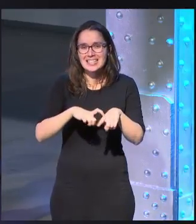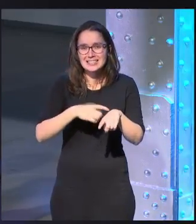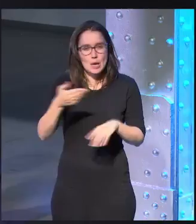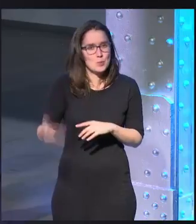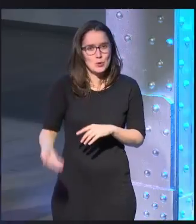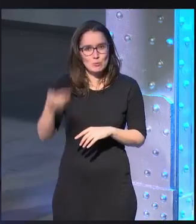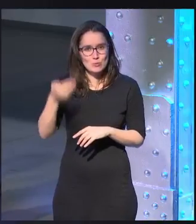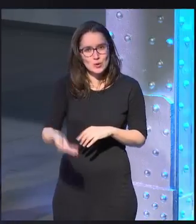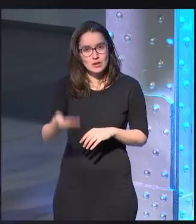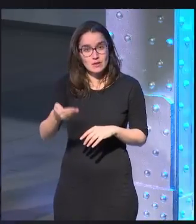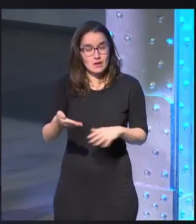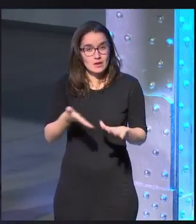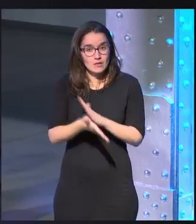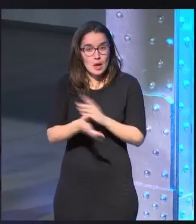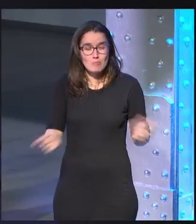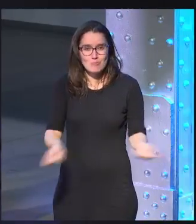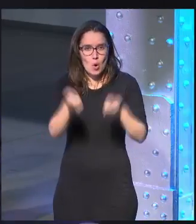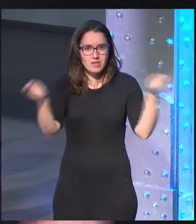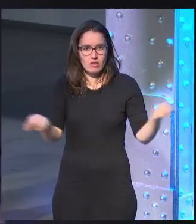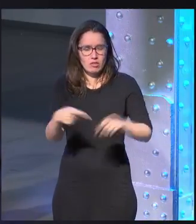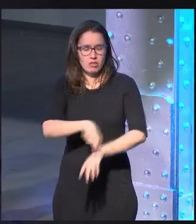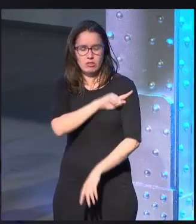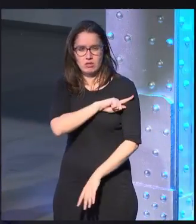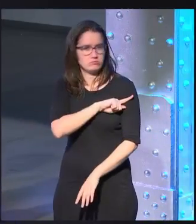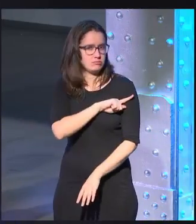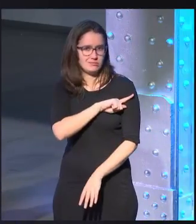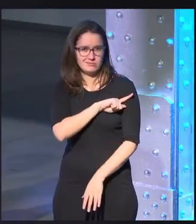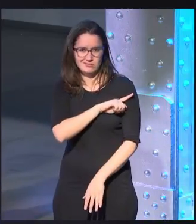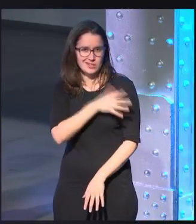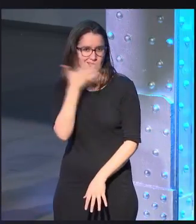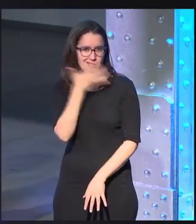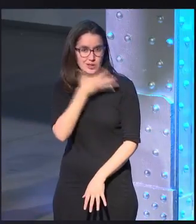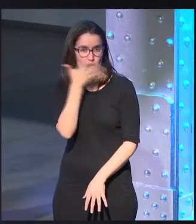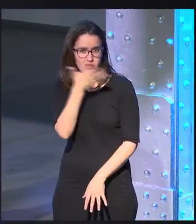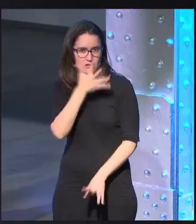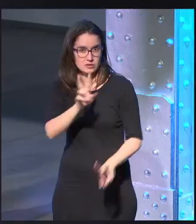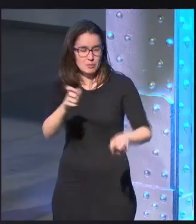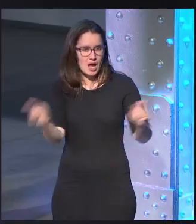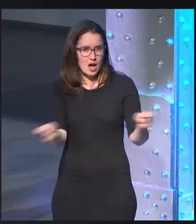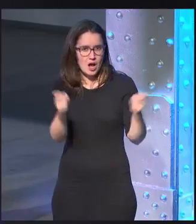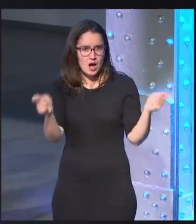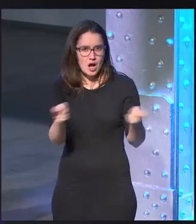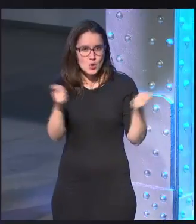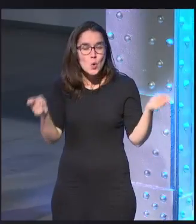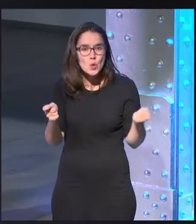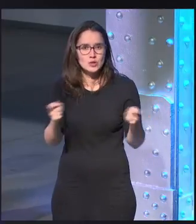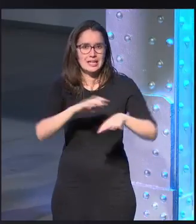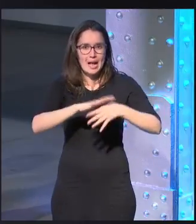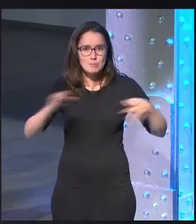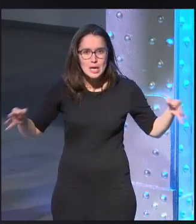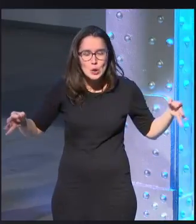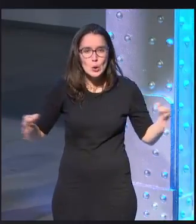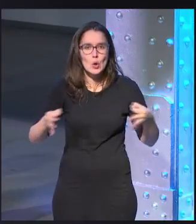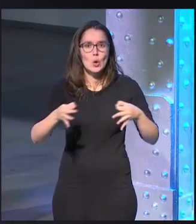muy importante, es que están saturados por la publicidad. Desconfían de los anuncios, se fían de sus amigos, de